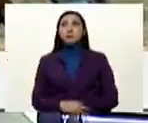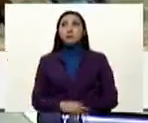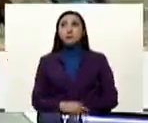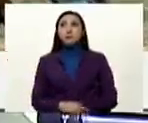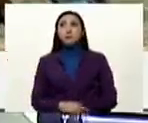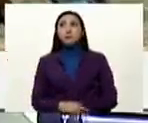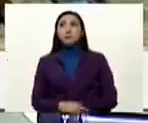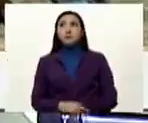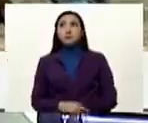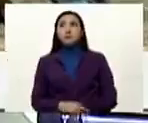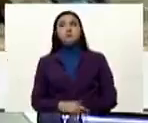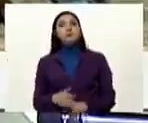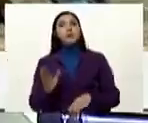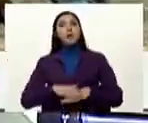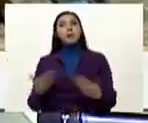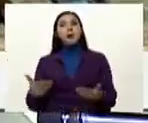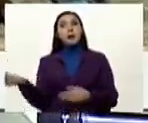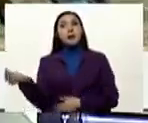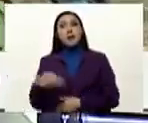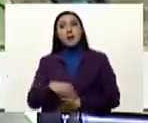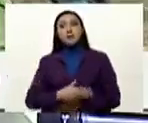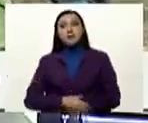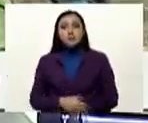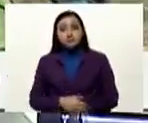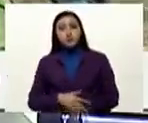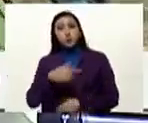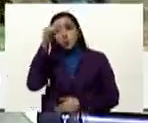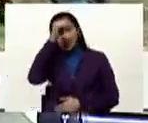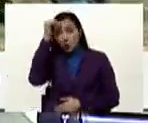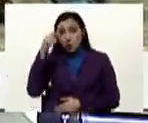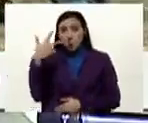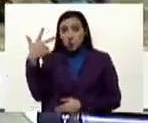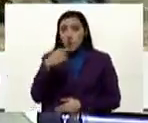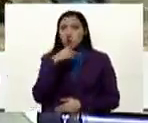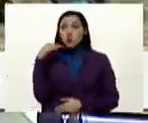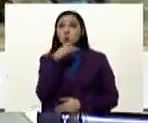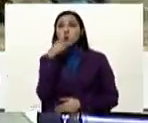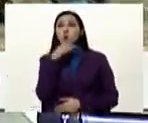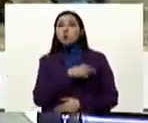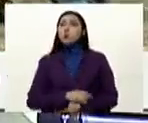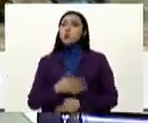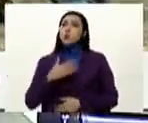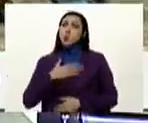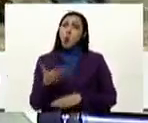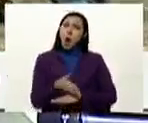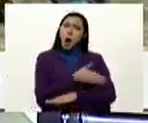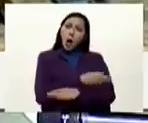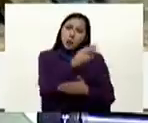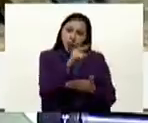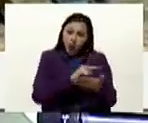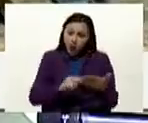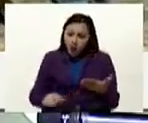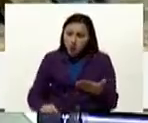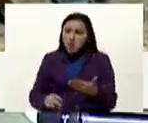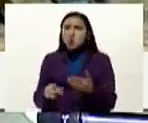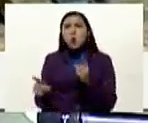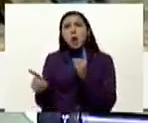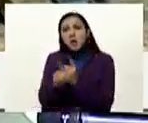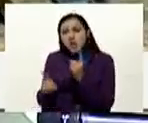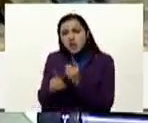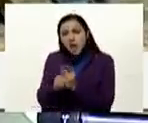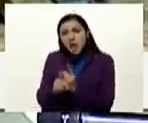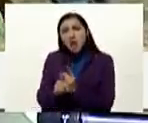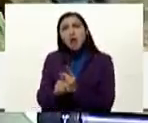besos. ¿Qué más quieren? ¿Ah? Domingo, 3 de octubre. Estaba leyendo ahí en las redes sociales